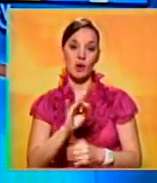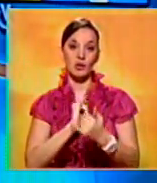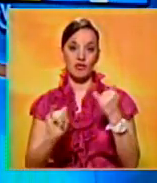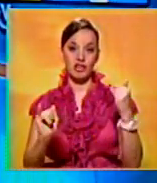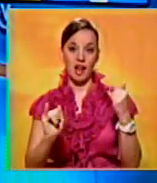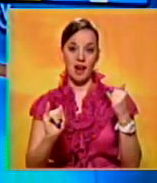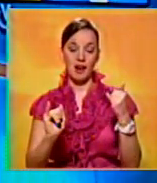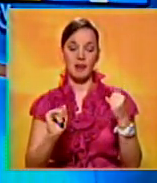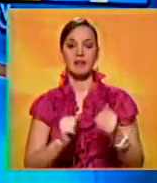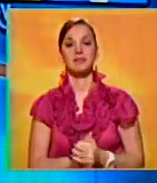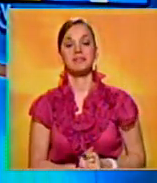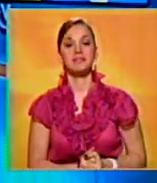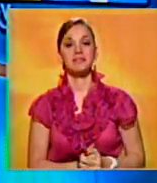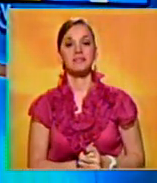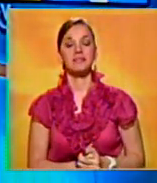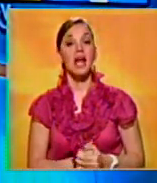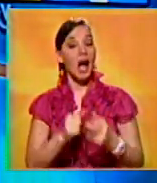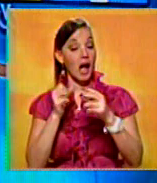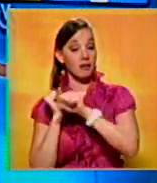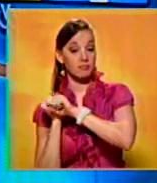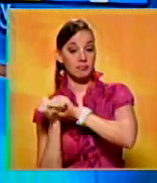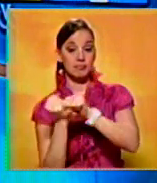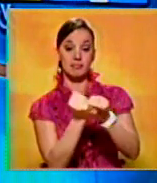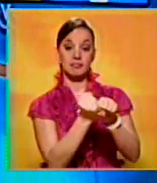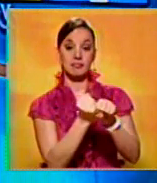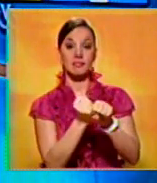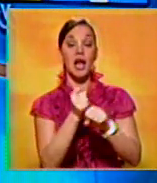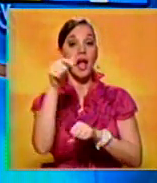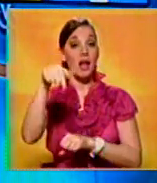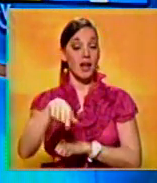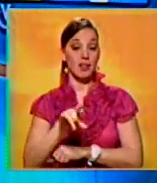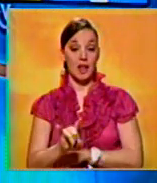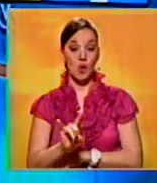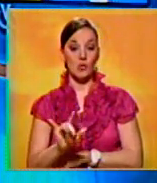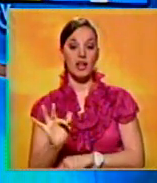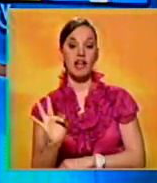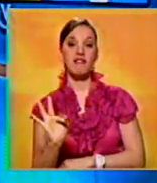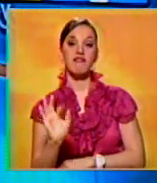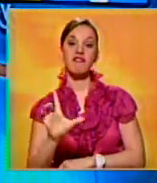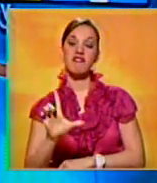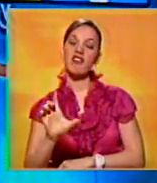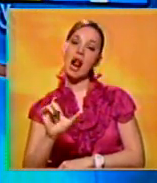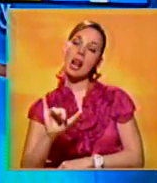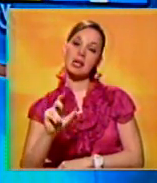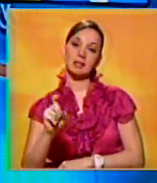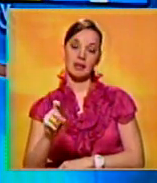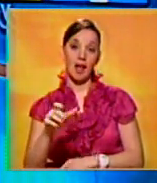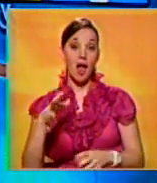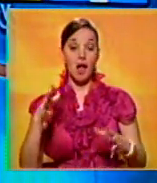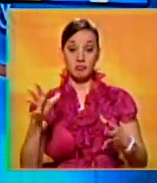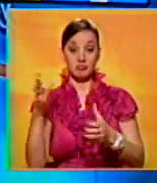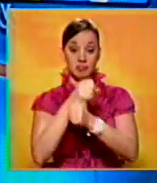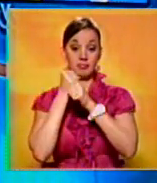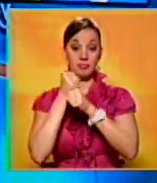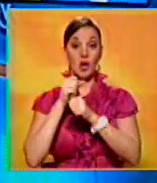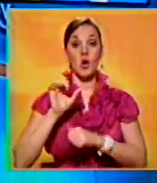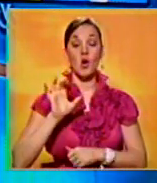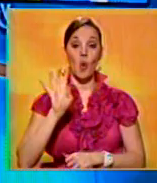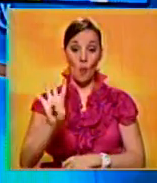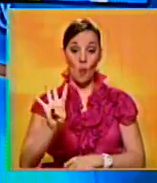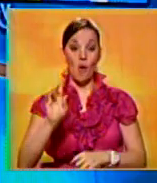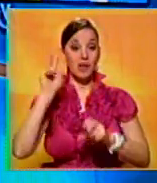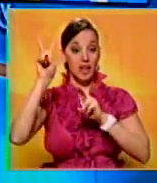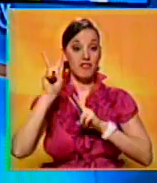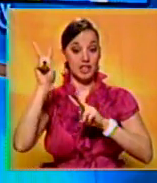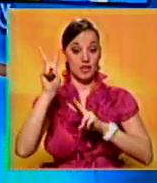final. Hablemos ahora del béisbol de las Grandes Ligas, porque este lunes Félix Hernández consiguió su quinta victoria en fila y la octava de la temporada. Todo esto en una